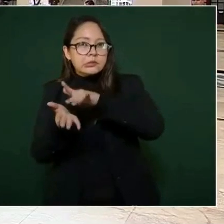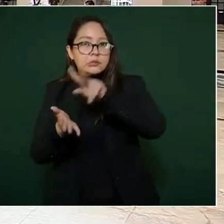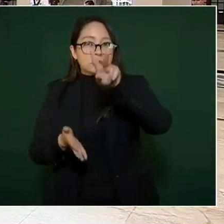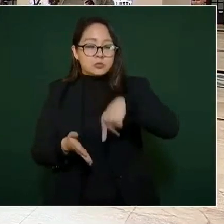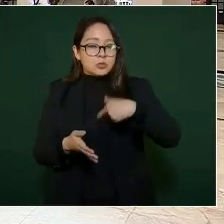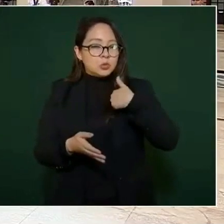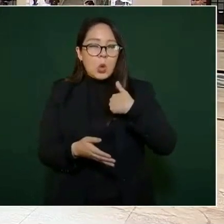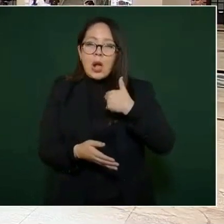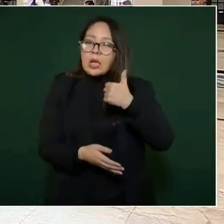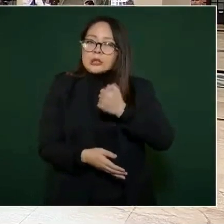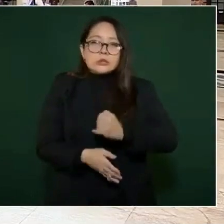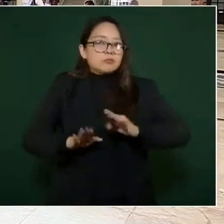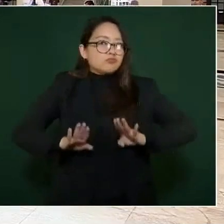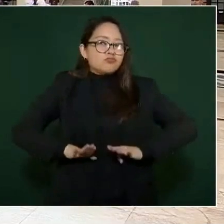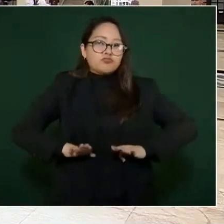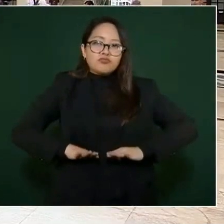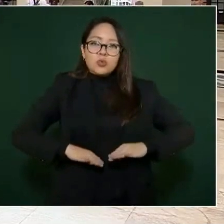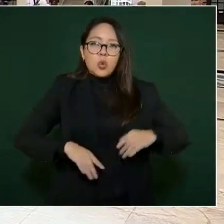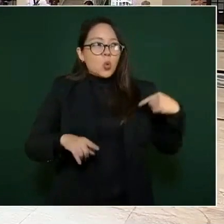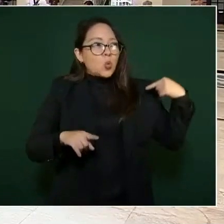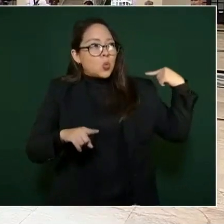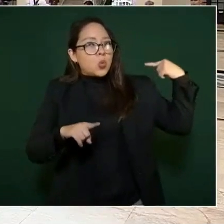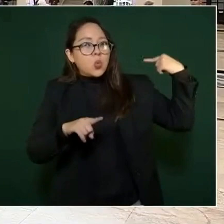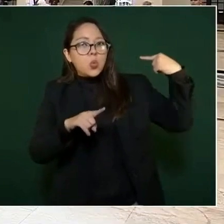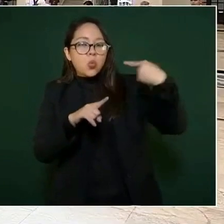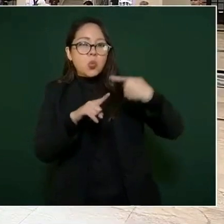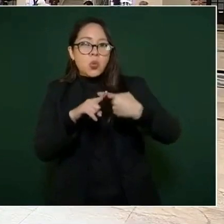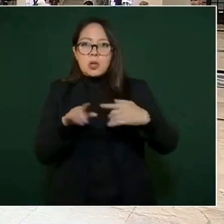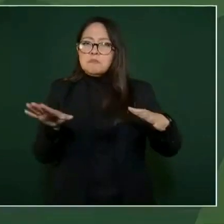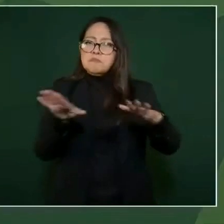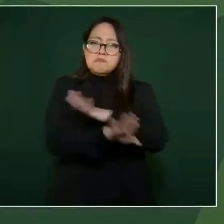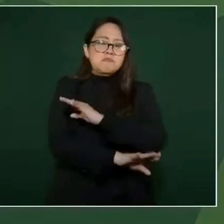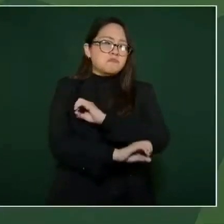cambiado. Entonces fue mi escuela.